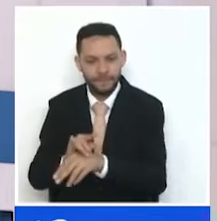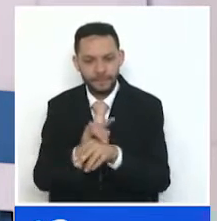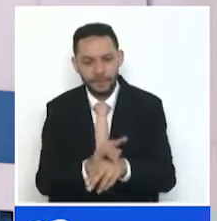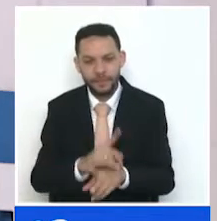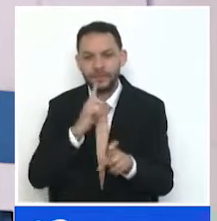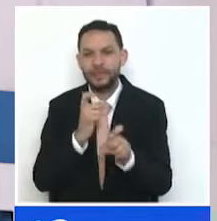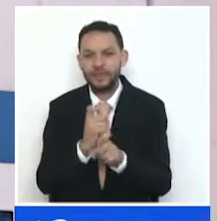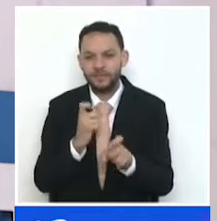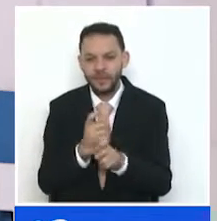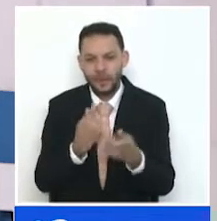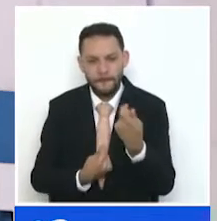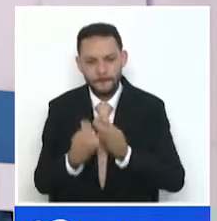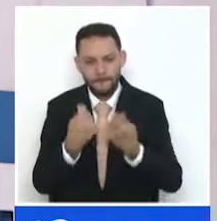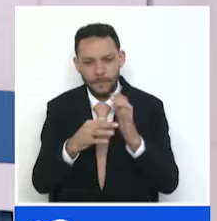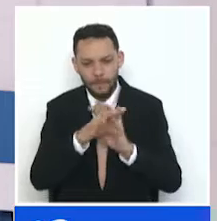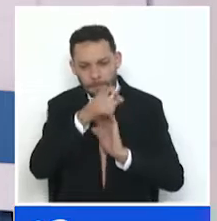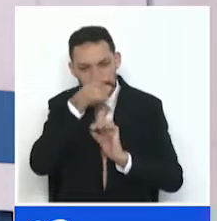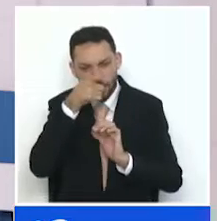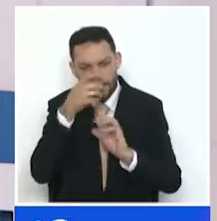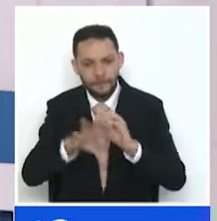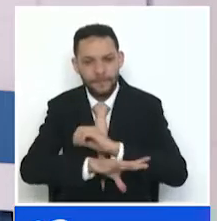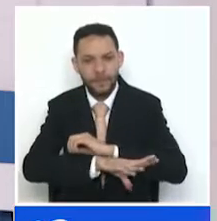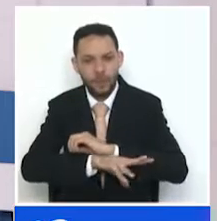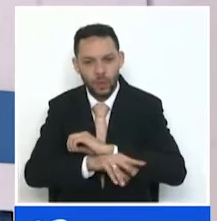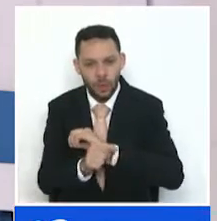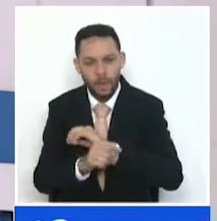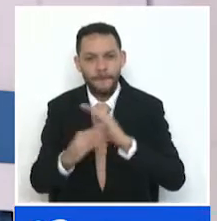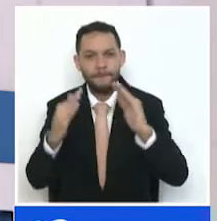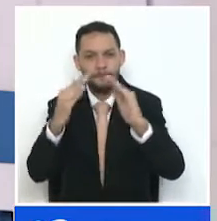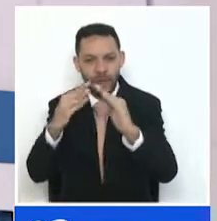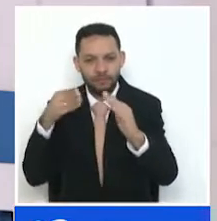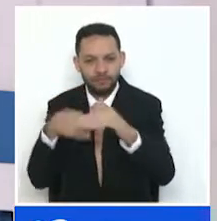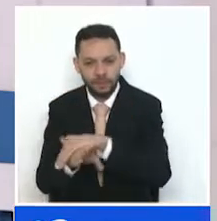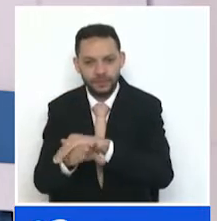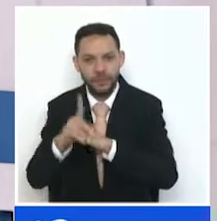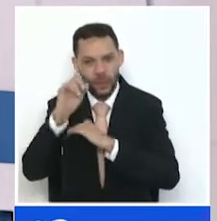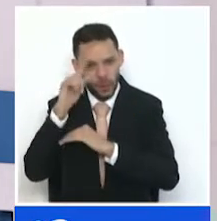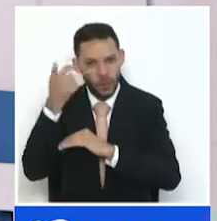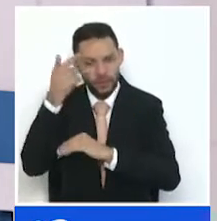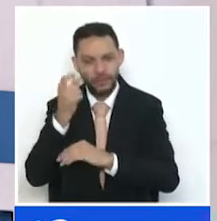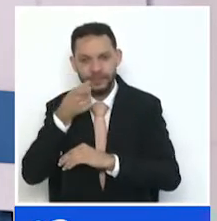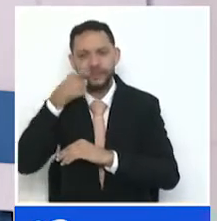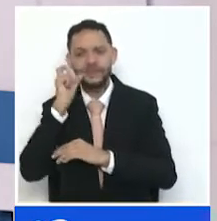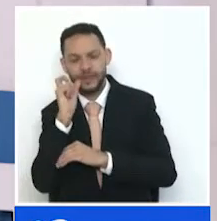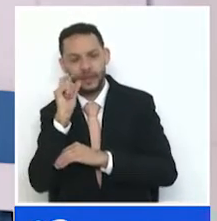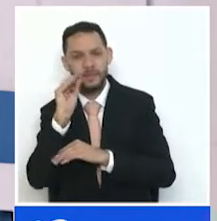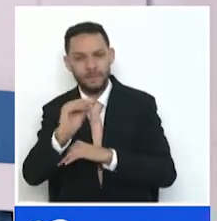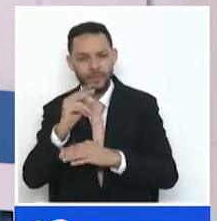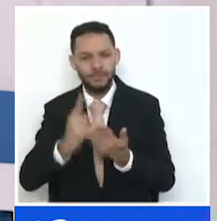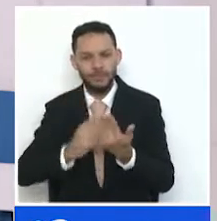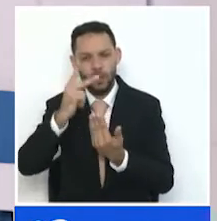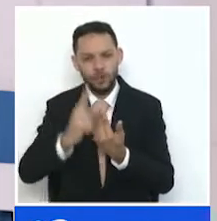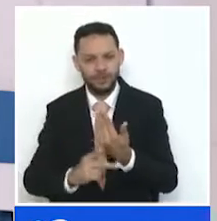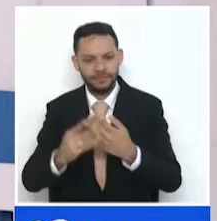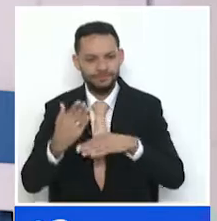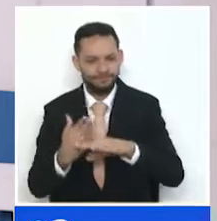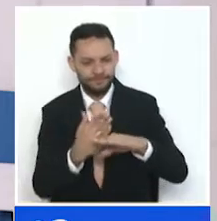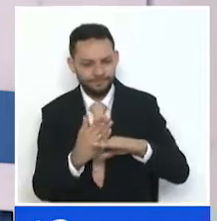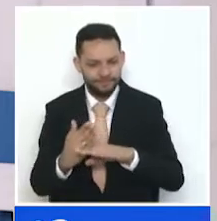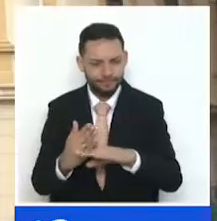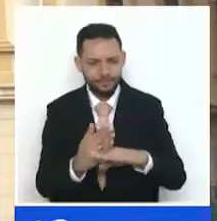de estupefacientes, hurtos e intolerancia al interior de las viviendas. La gobernación de Caldas lanzó un nuevo proyecto para prevenir estos hechos.